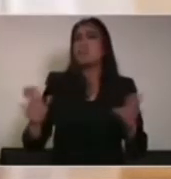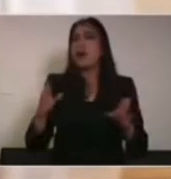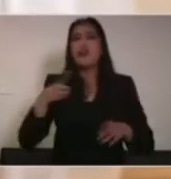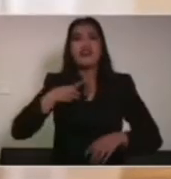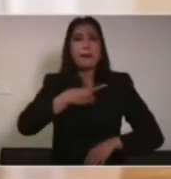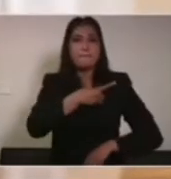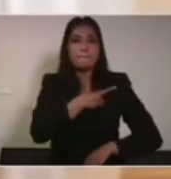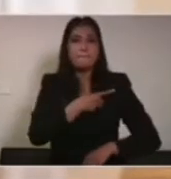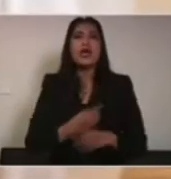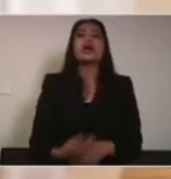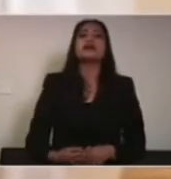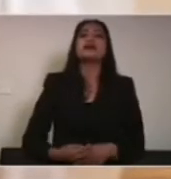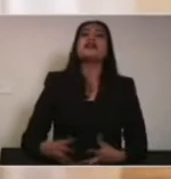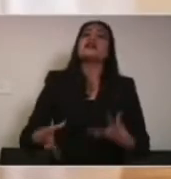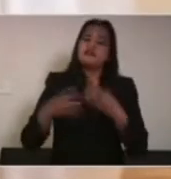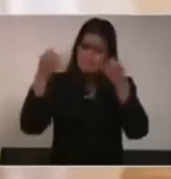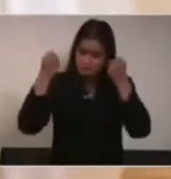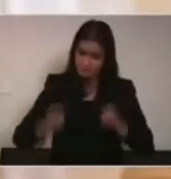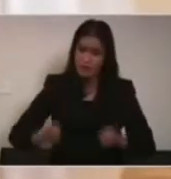a garantizar